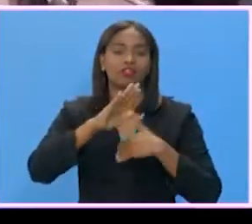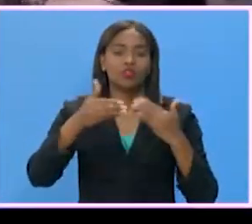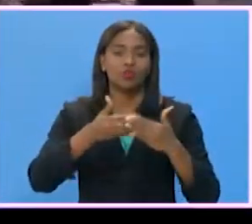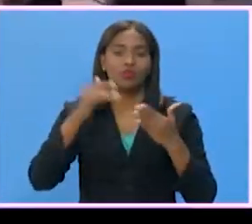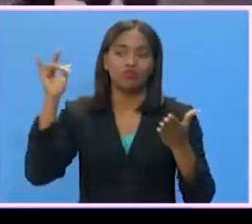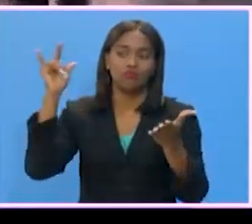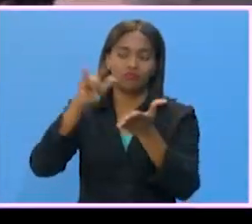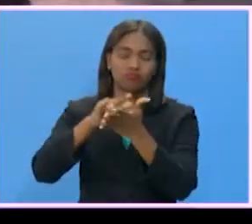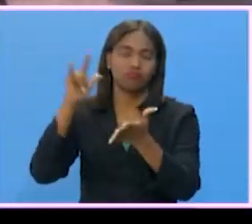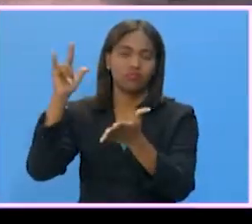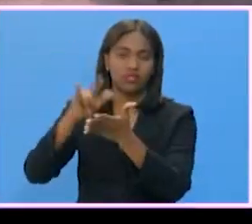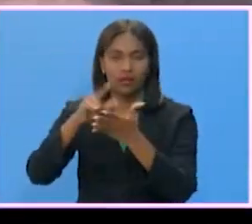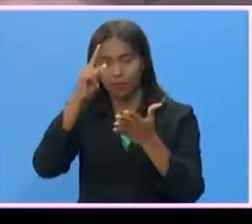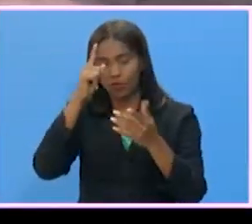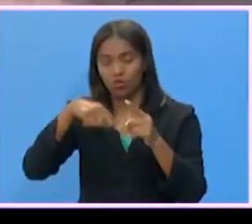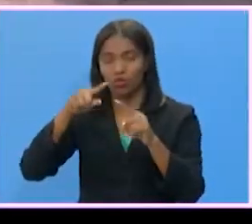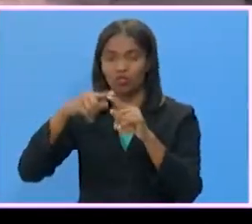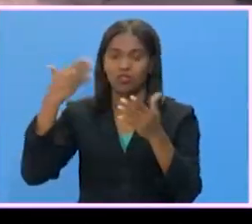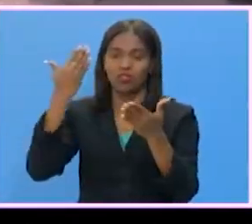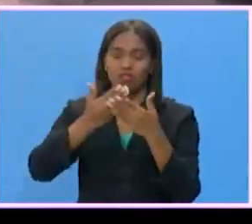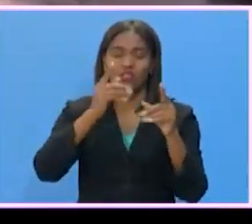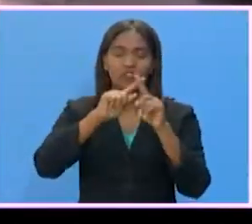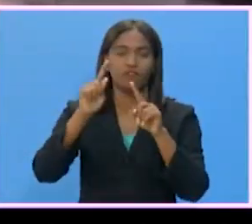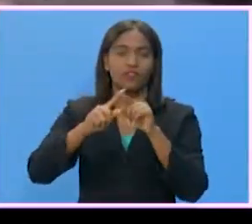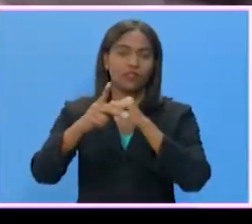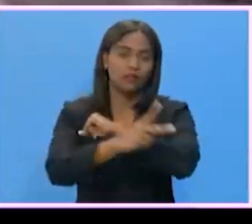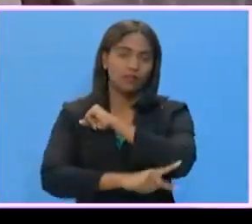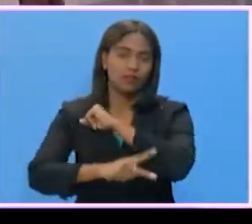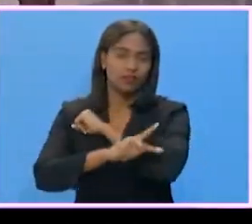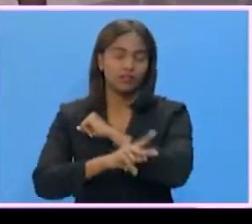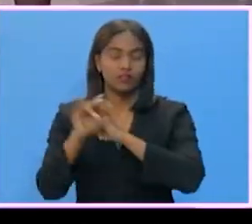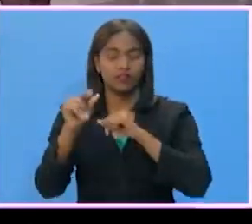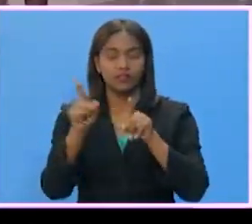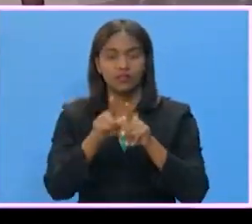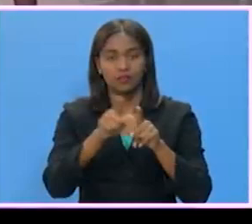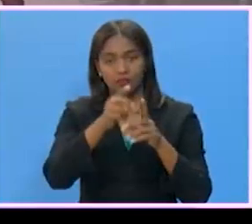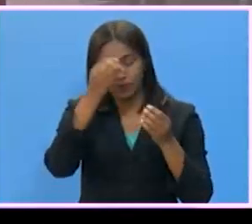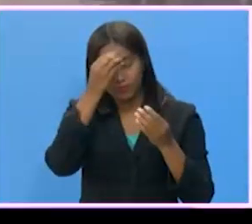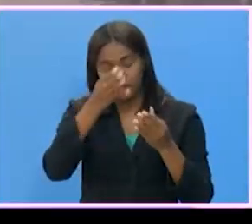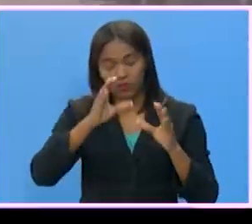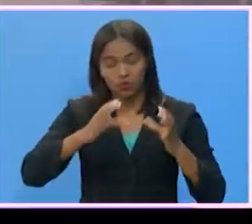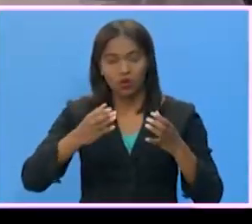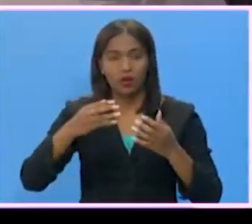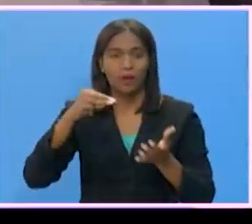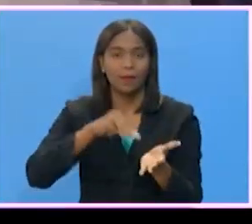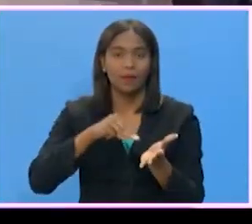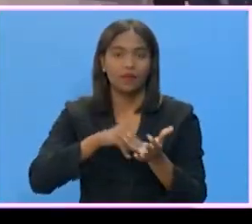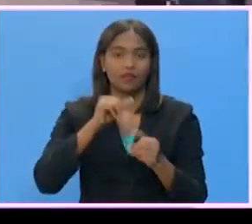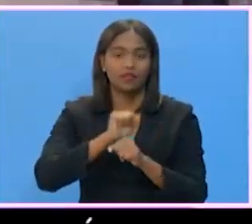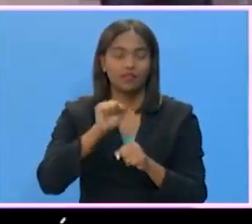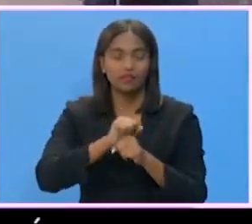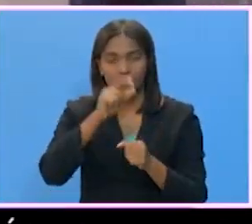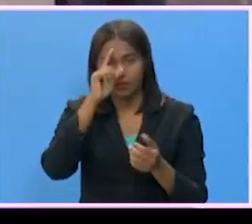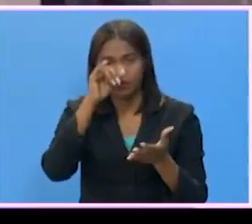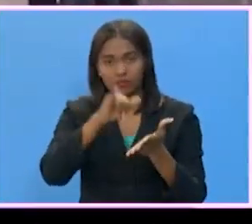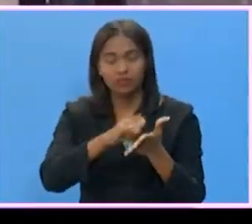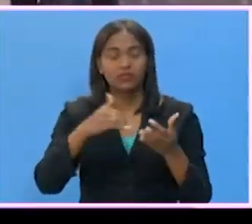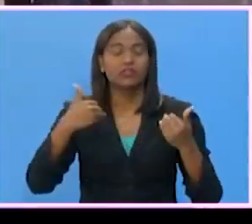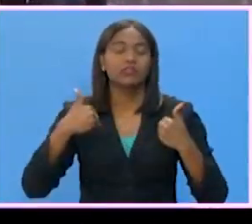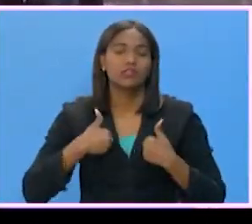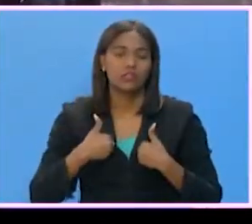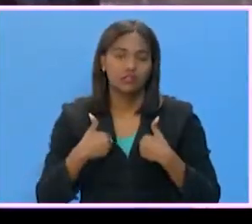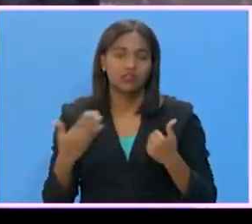terminales aéreas por donde llegan viajeros de diversas naciones. Asimismo, precisó que el cuerpo médico que labora en esa aerolínea